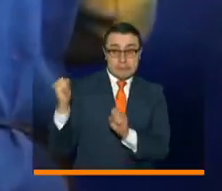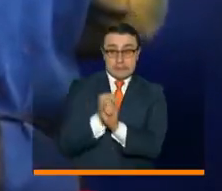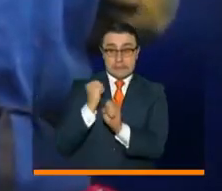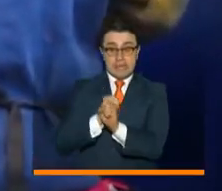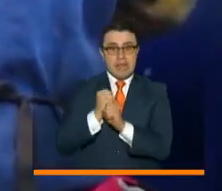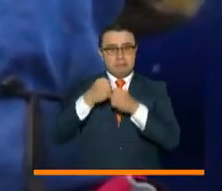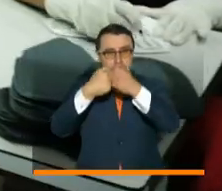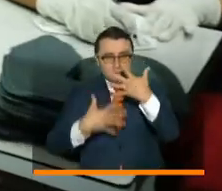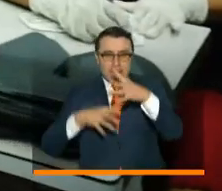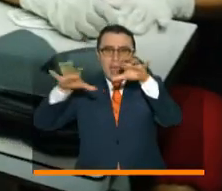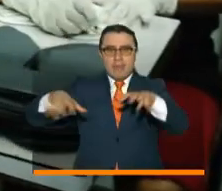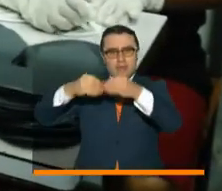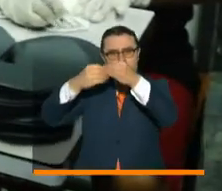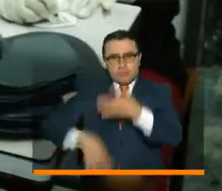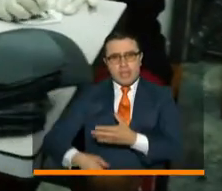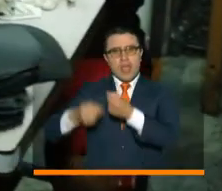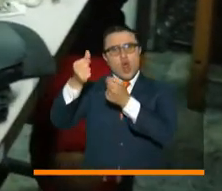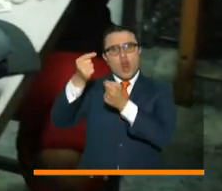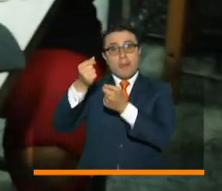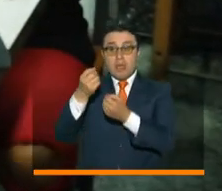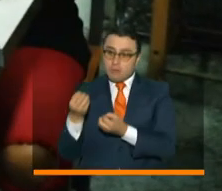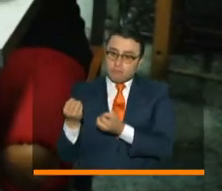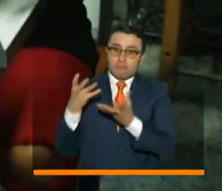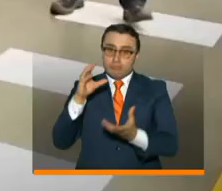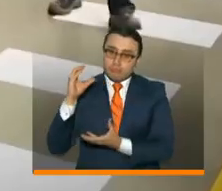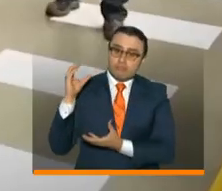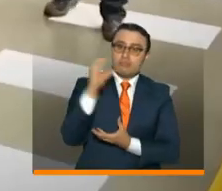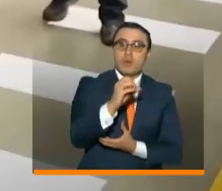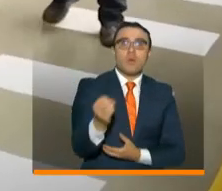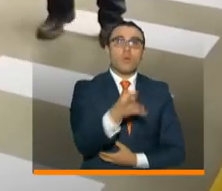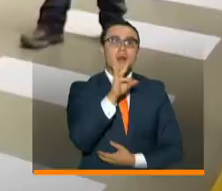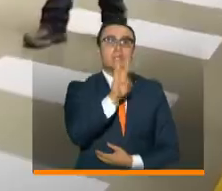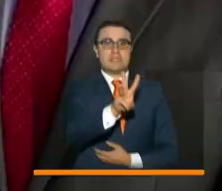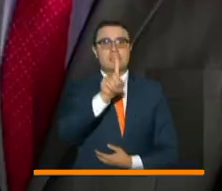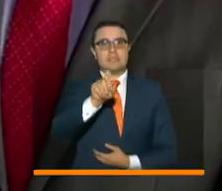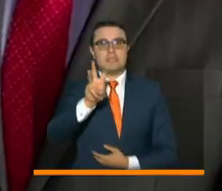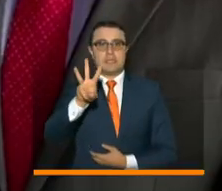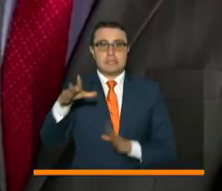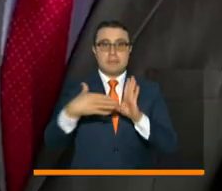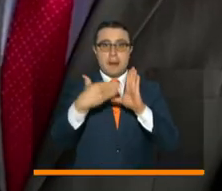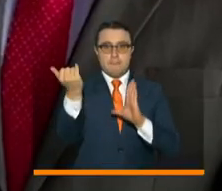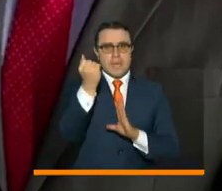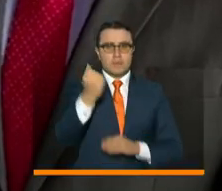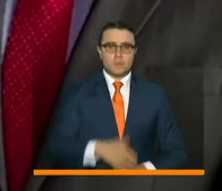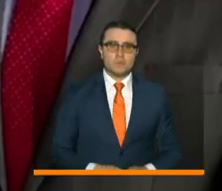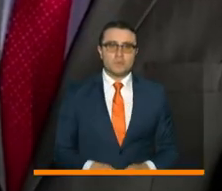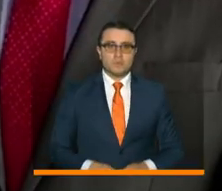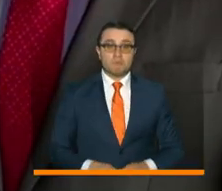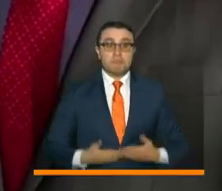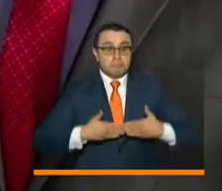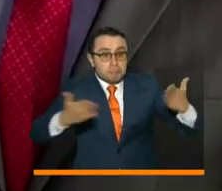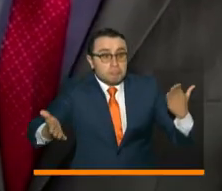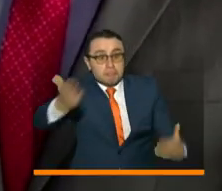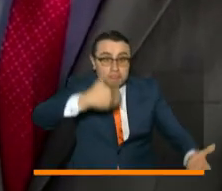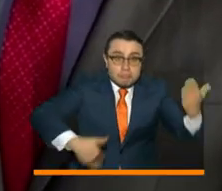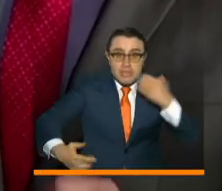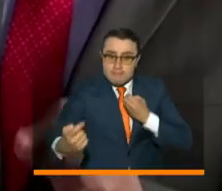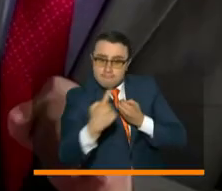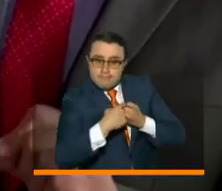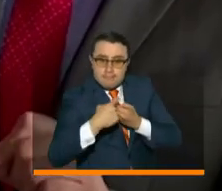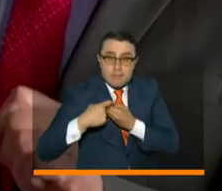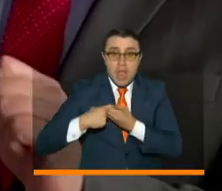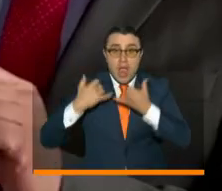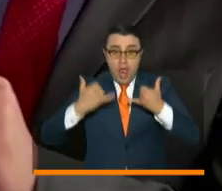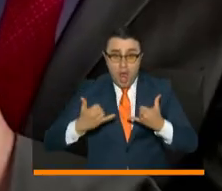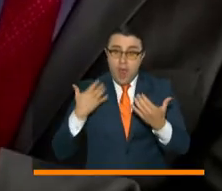trabajadores de las demás actividades económicas, una ayuda de 363 mil pesos. Esta convocatoria y las que realizaremos de